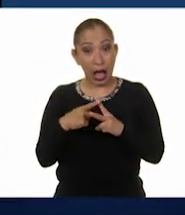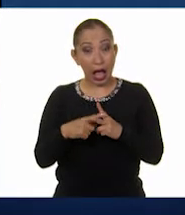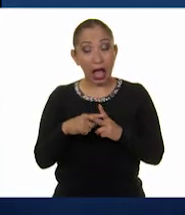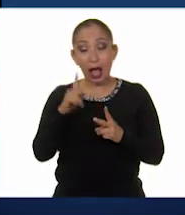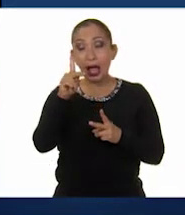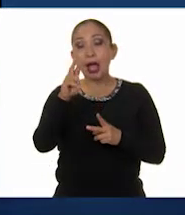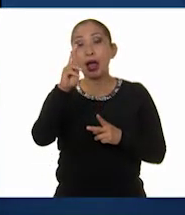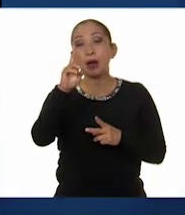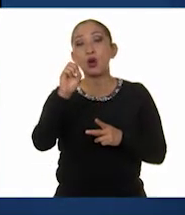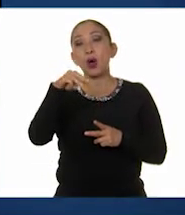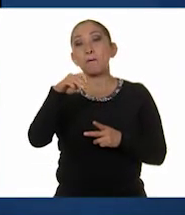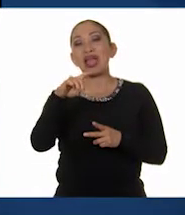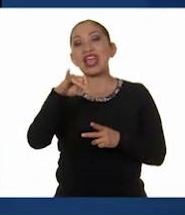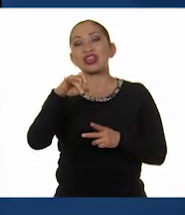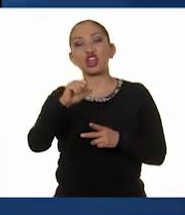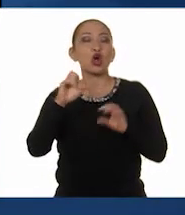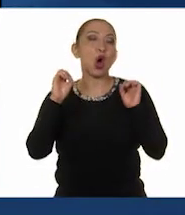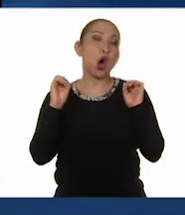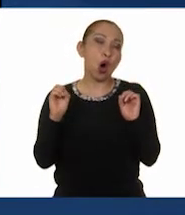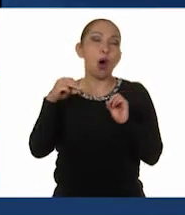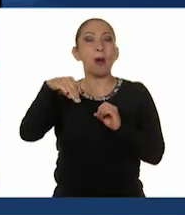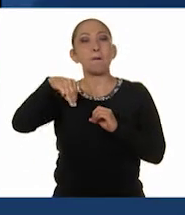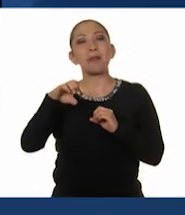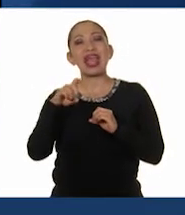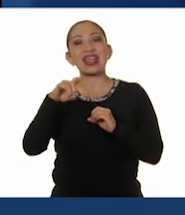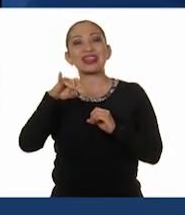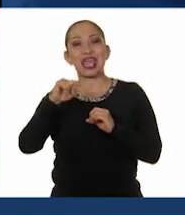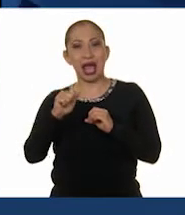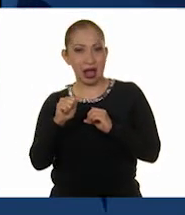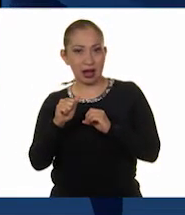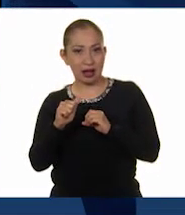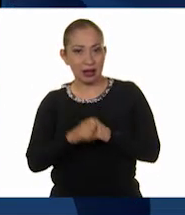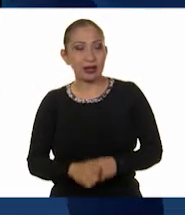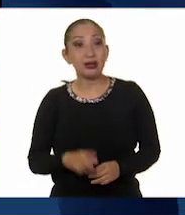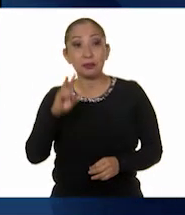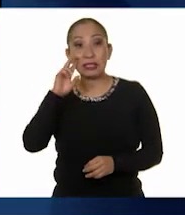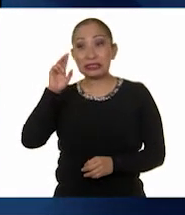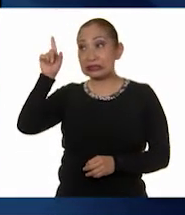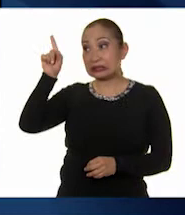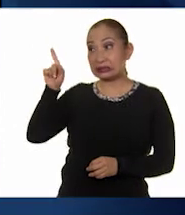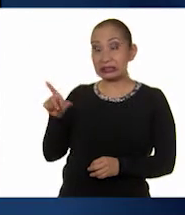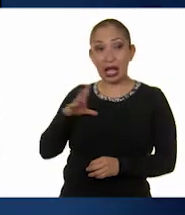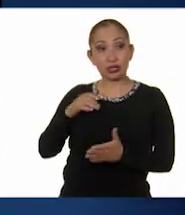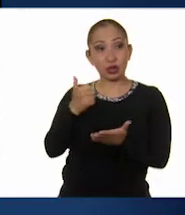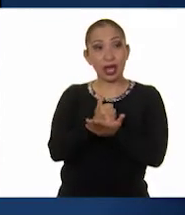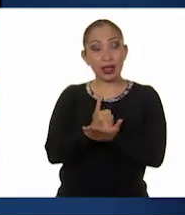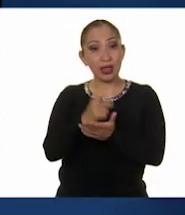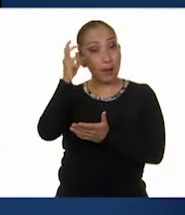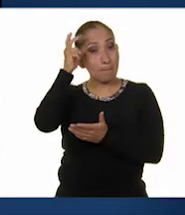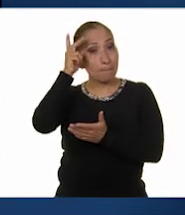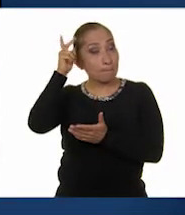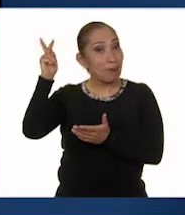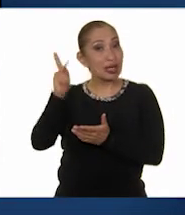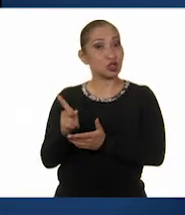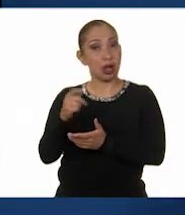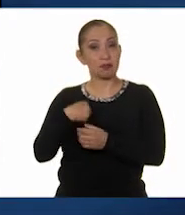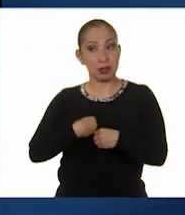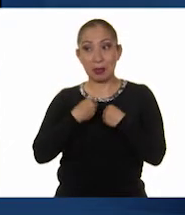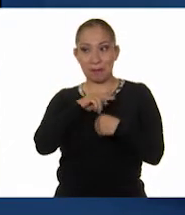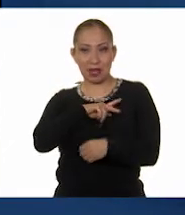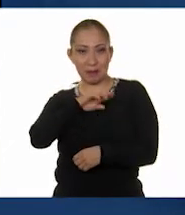o media aritmética por cada marca y presentación. Y veo que en la lista aparece la ciudad de Pachuca, lugar donde vive mi